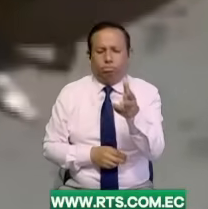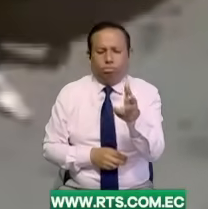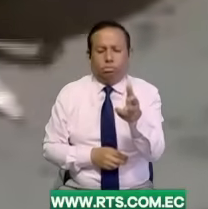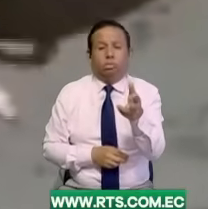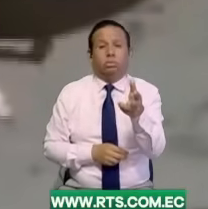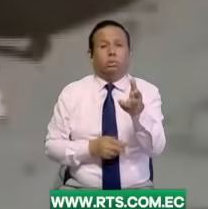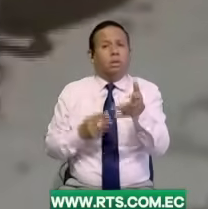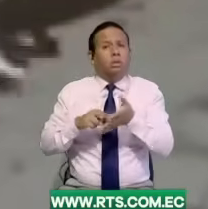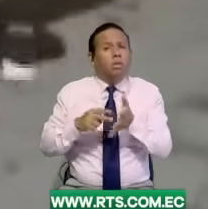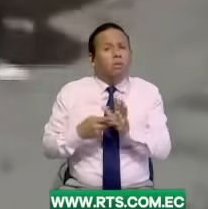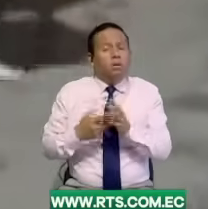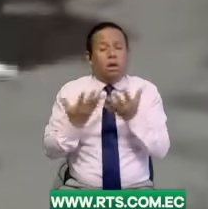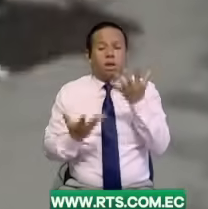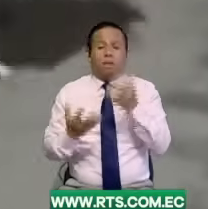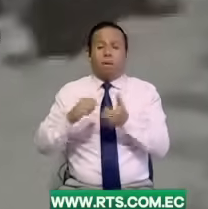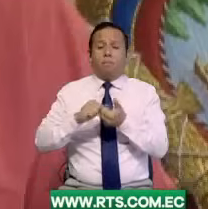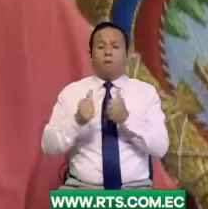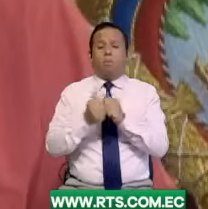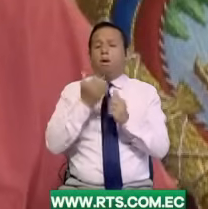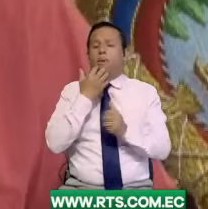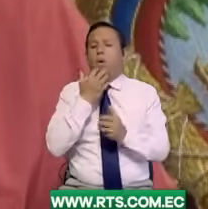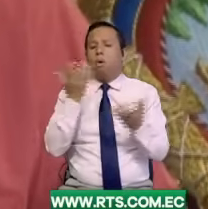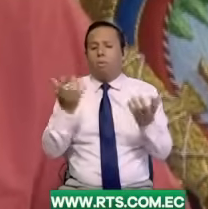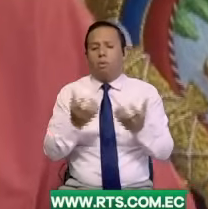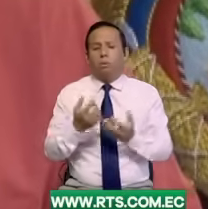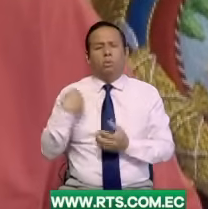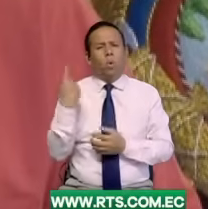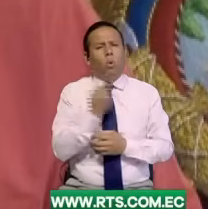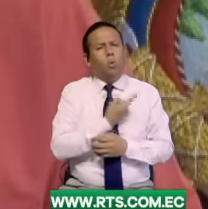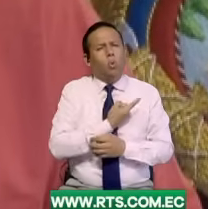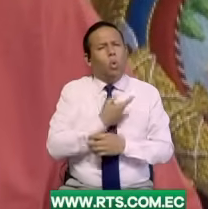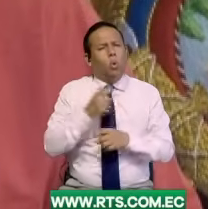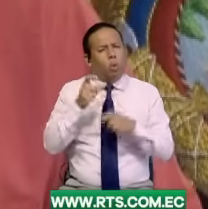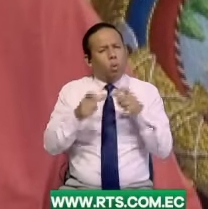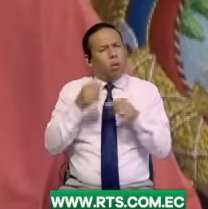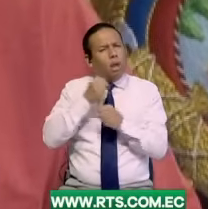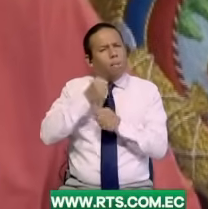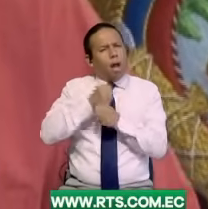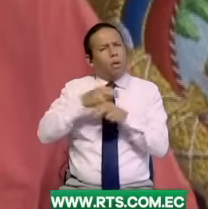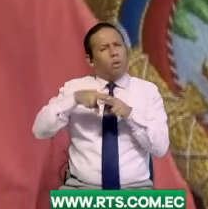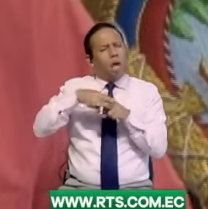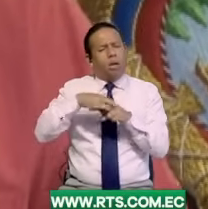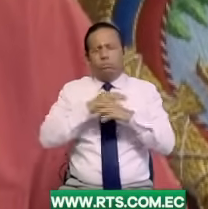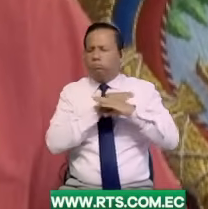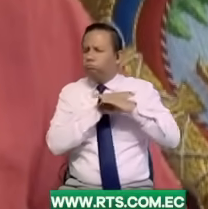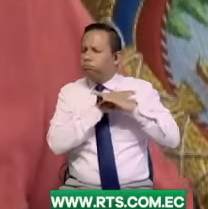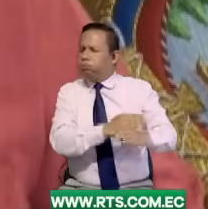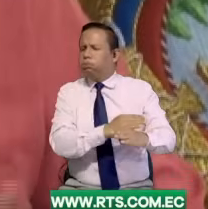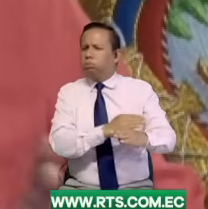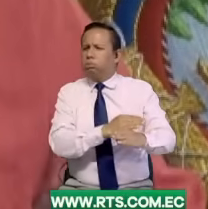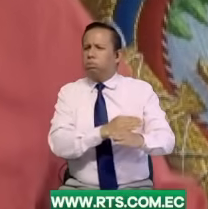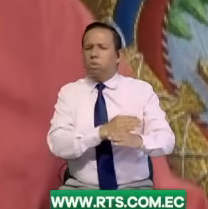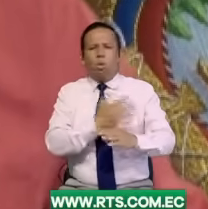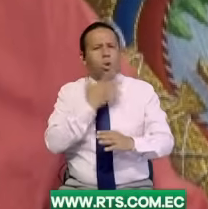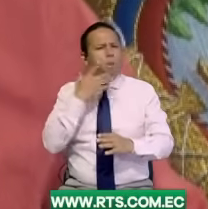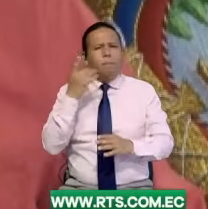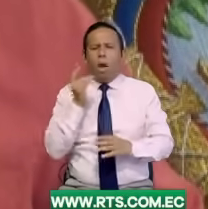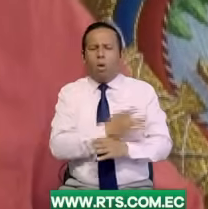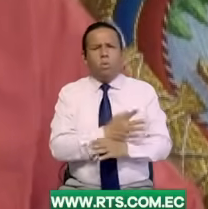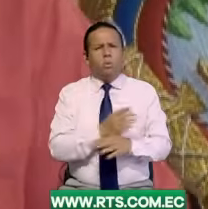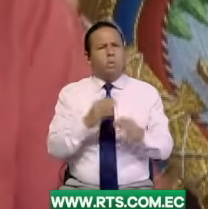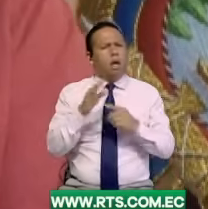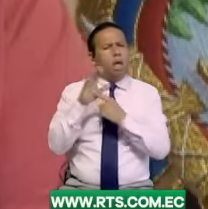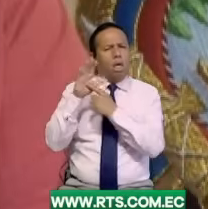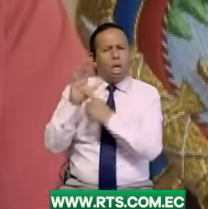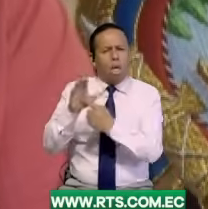actividad laboral que realizan en la capital. Rechazamos todos estos eventos que van en contra de la ciudadanía, en